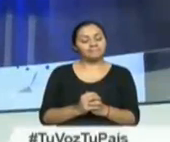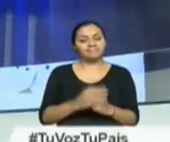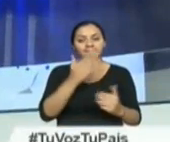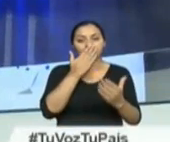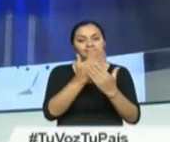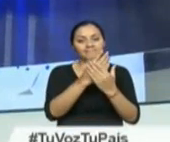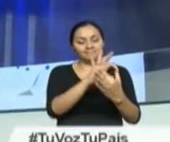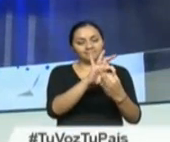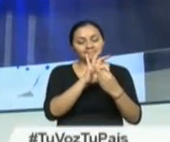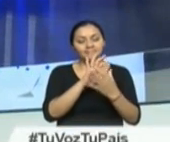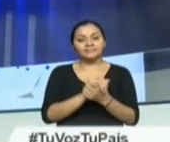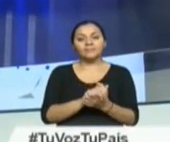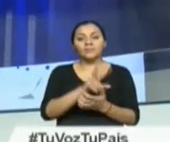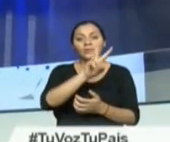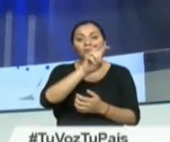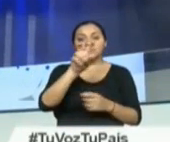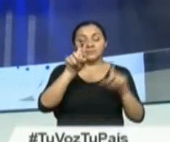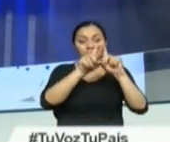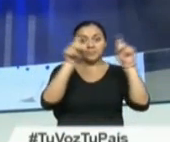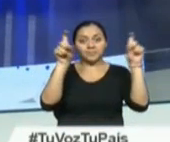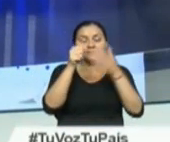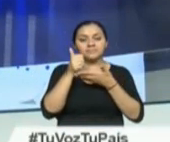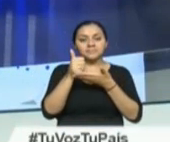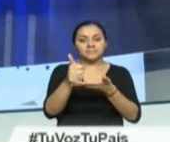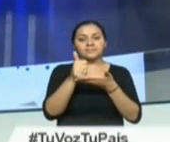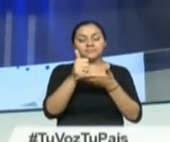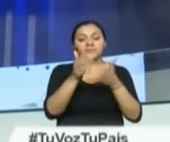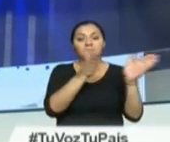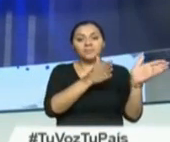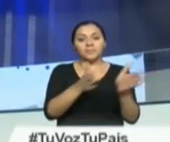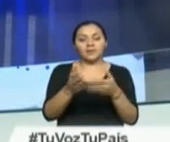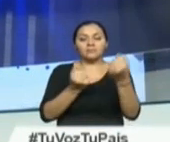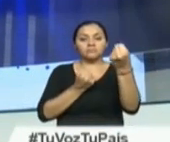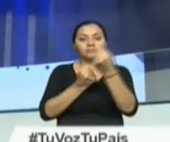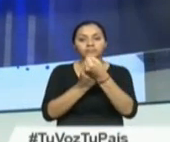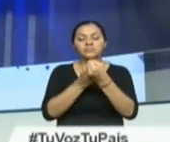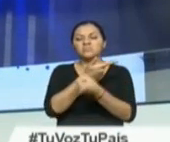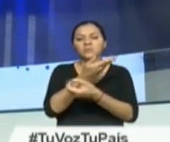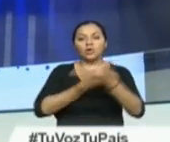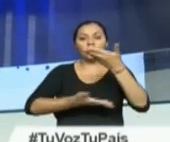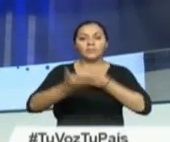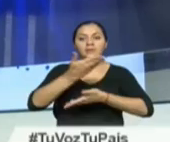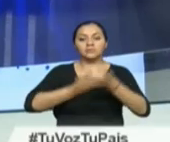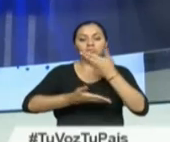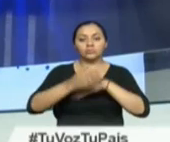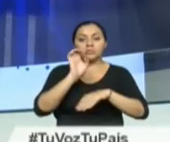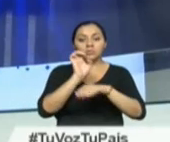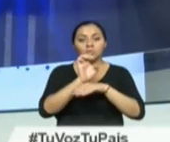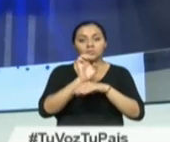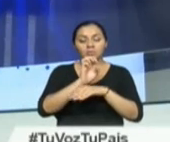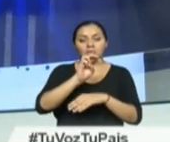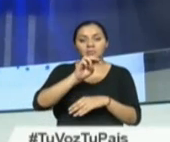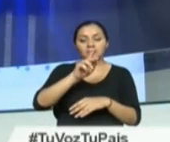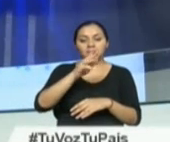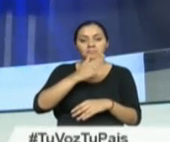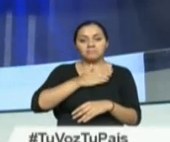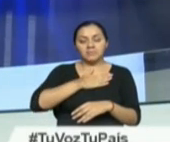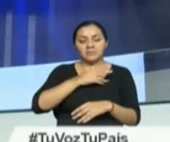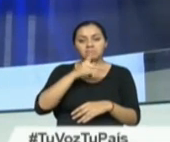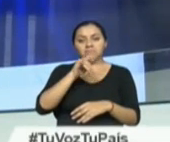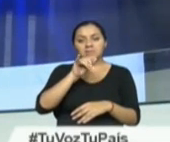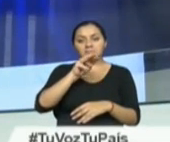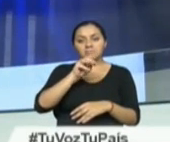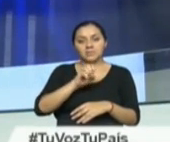Gracias, Carolina. 200 empresas se beneficiarán a través del programa de apoyo al sector de comercio en Ecuador para MIPYMES, para